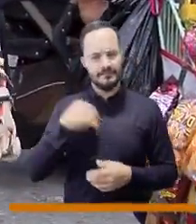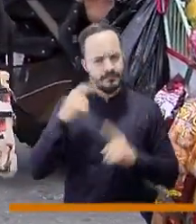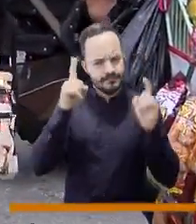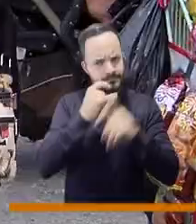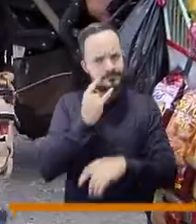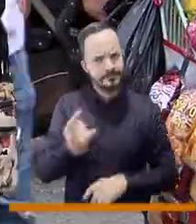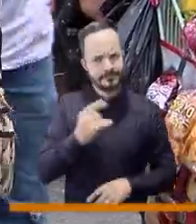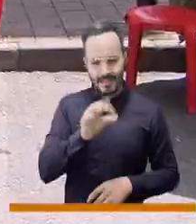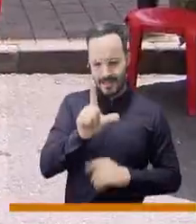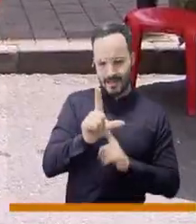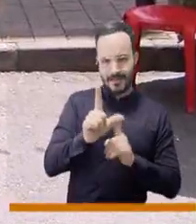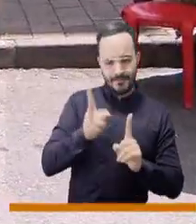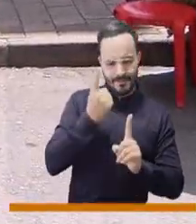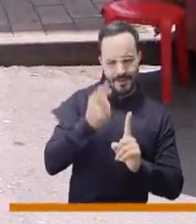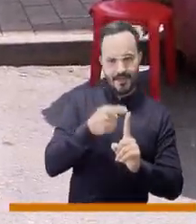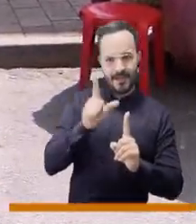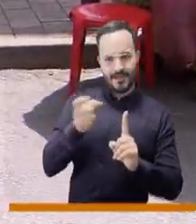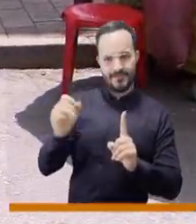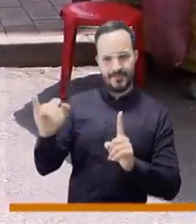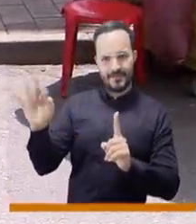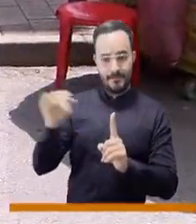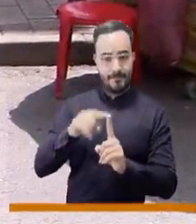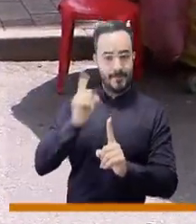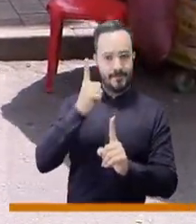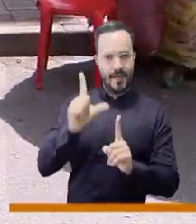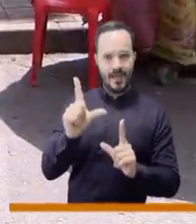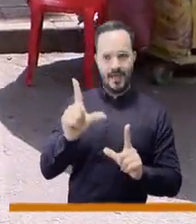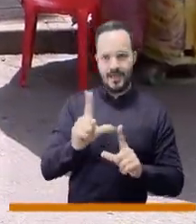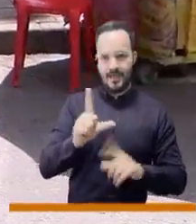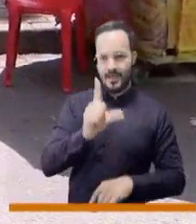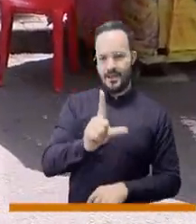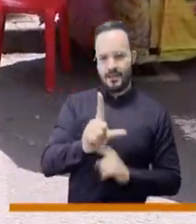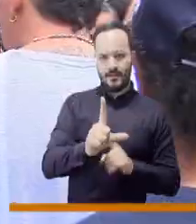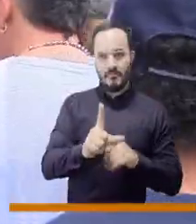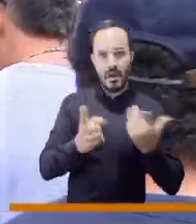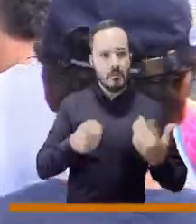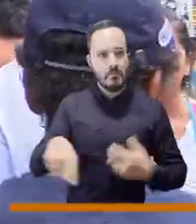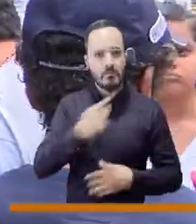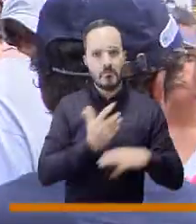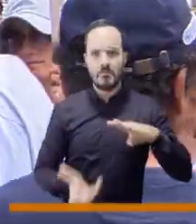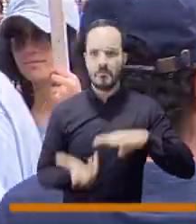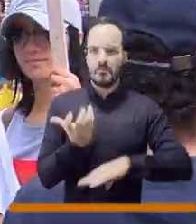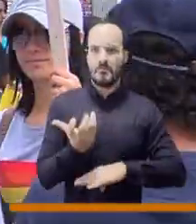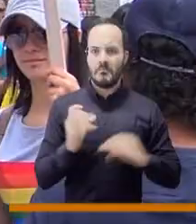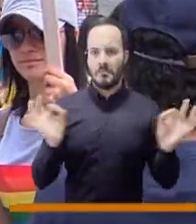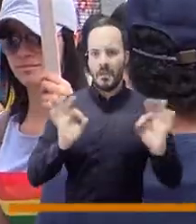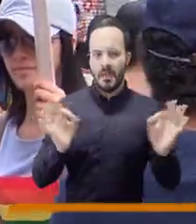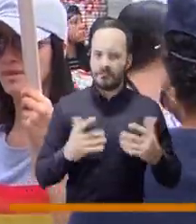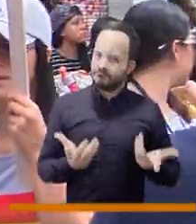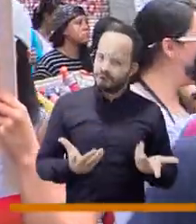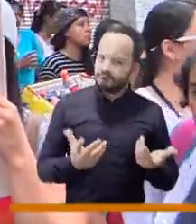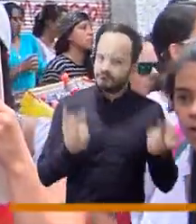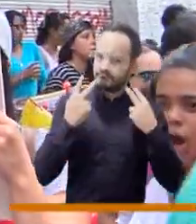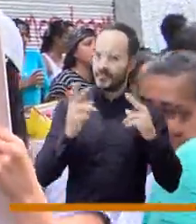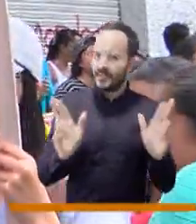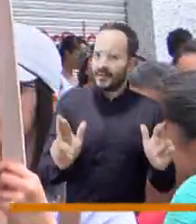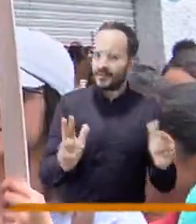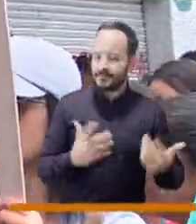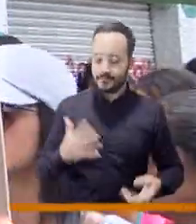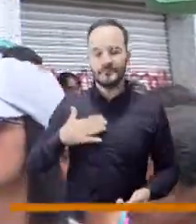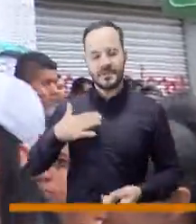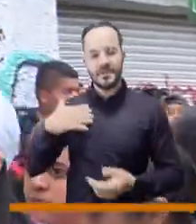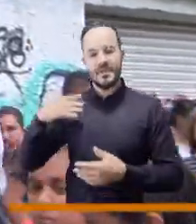en los presupuestos, ni en los programas, ni en la oferta institucional. Y de origen por supuesto, afrodescendiente, porque es parte de mis